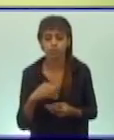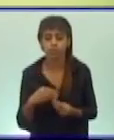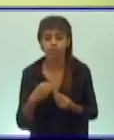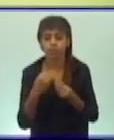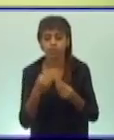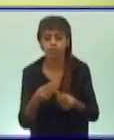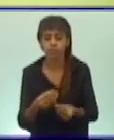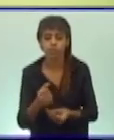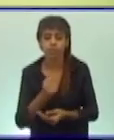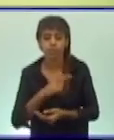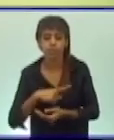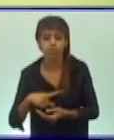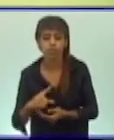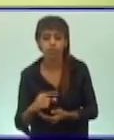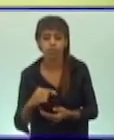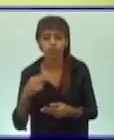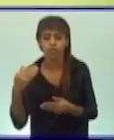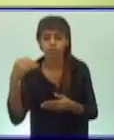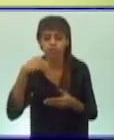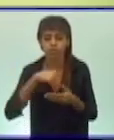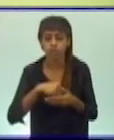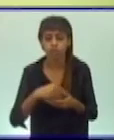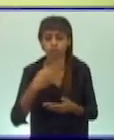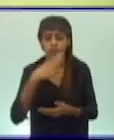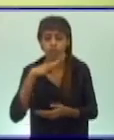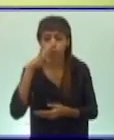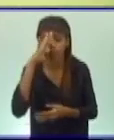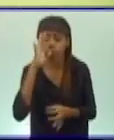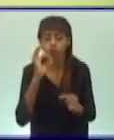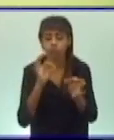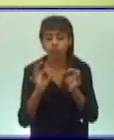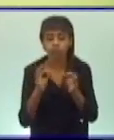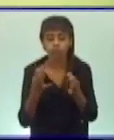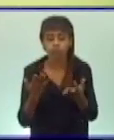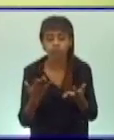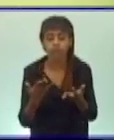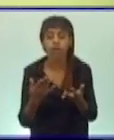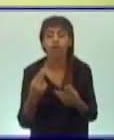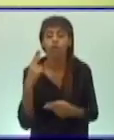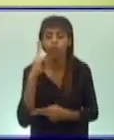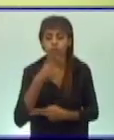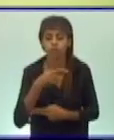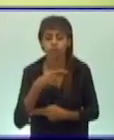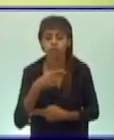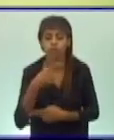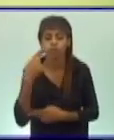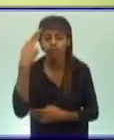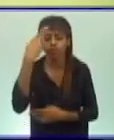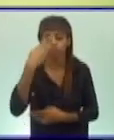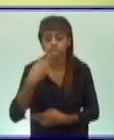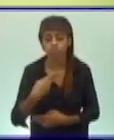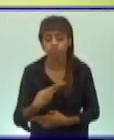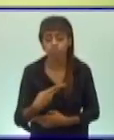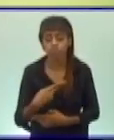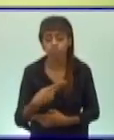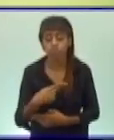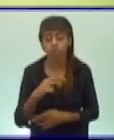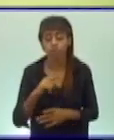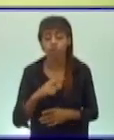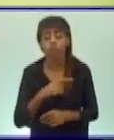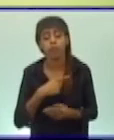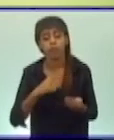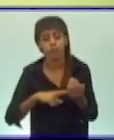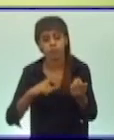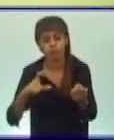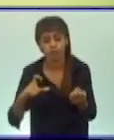solidaridad dentro de nuestro país, cumpliendo con las orientaciones de la Dirección Máxima de Salud, el